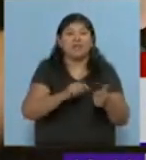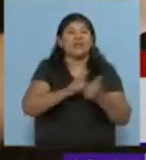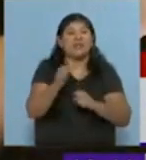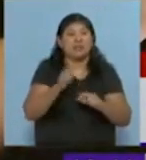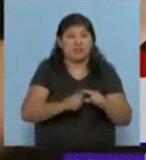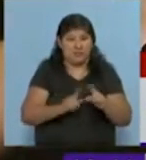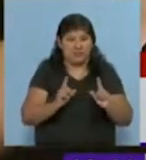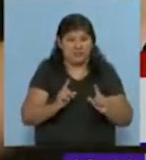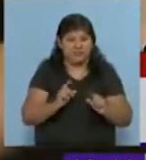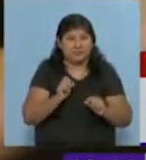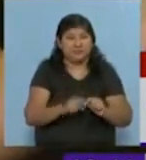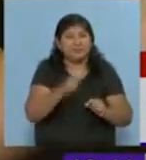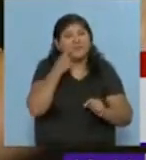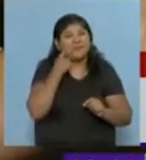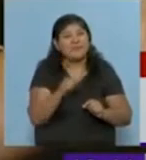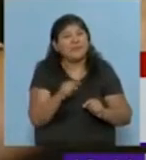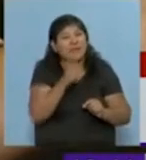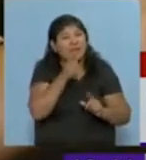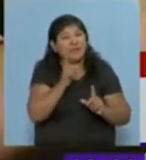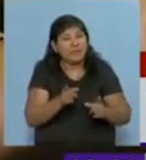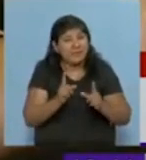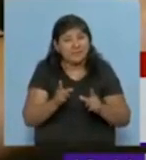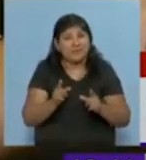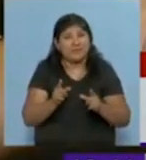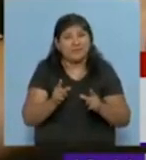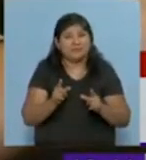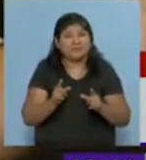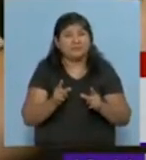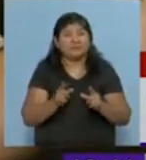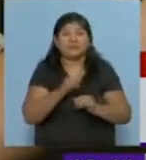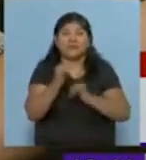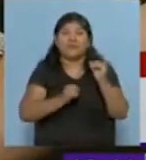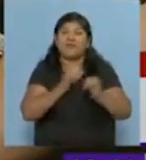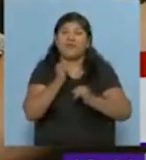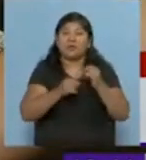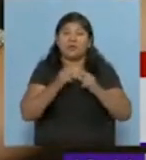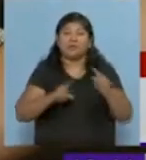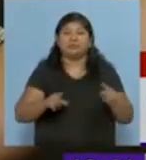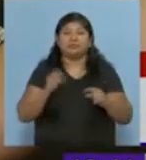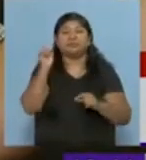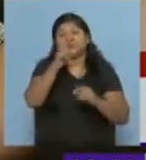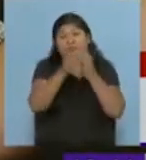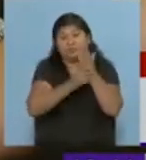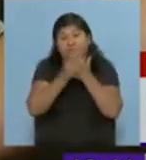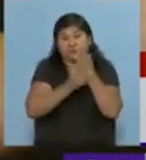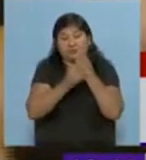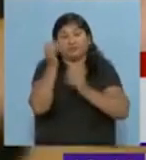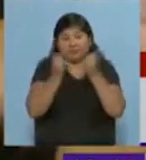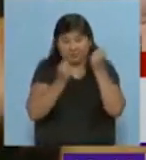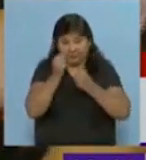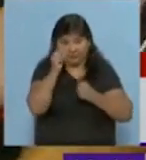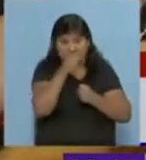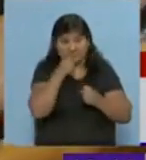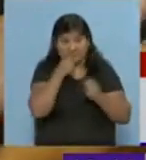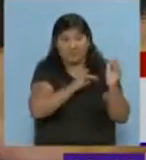título. Bueno, además se informó por parte del ministro de Hacienda,